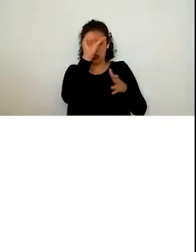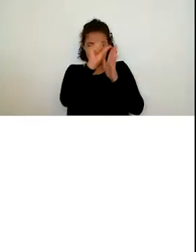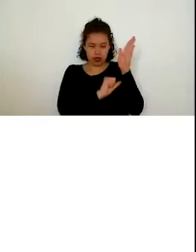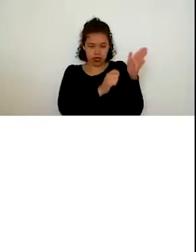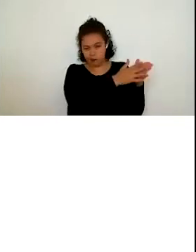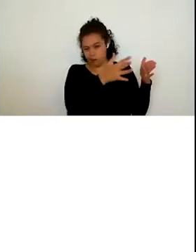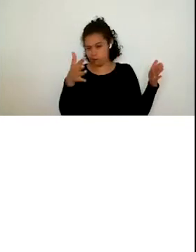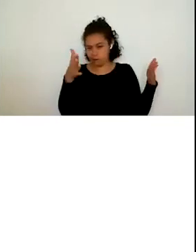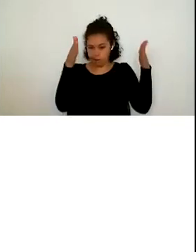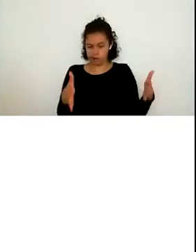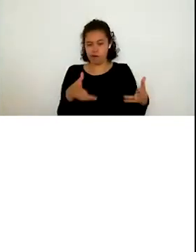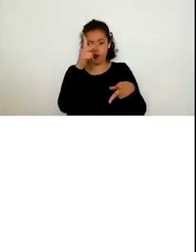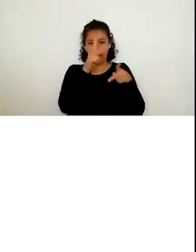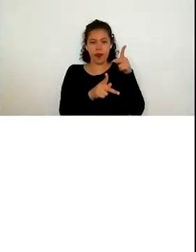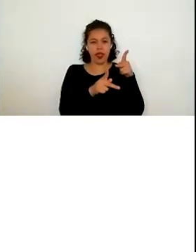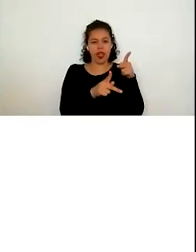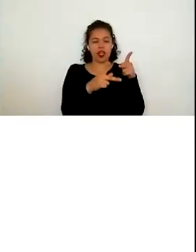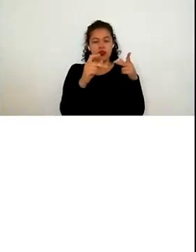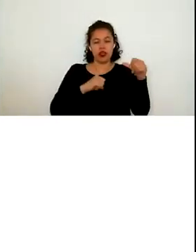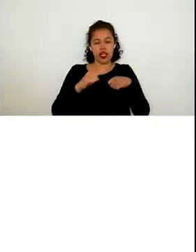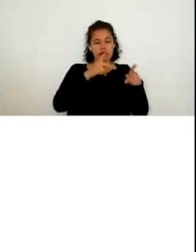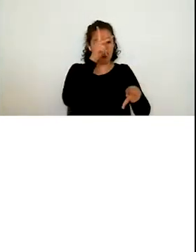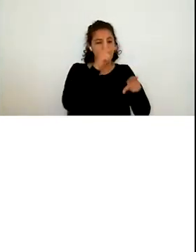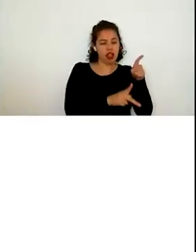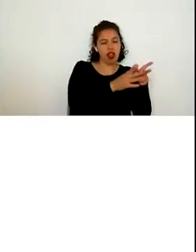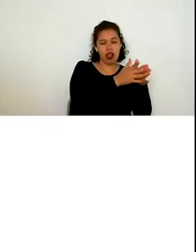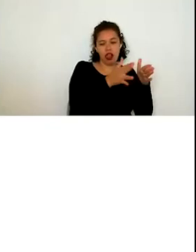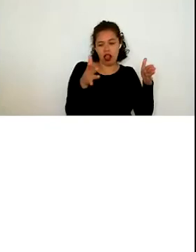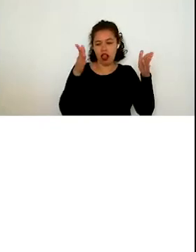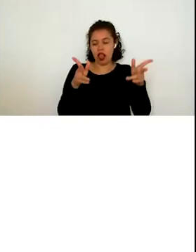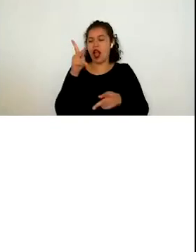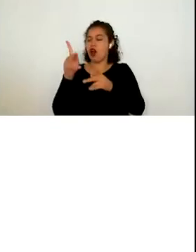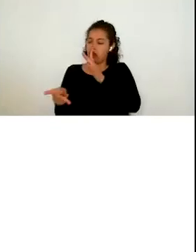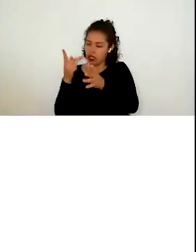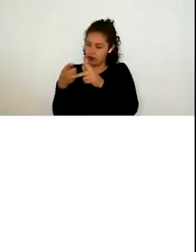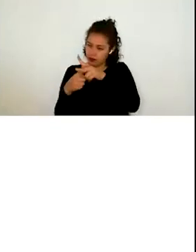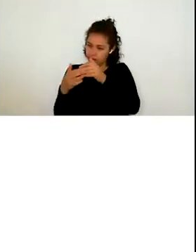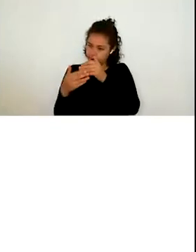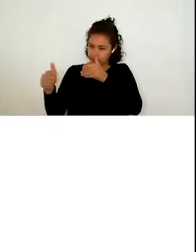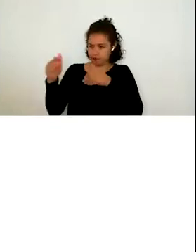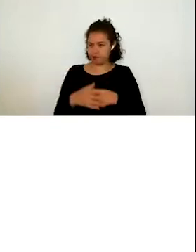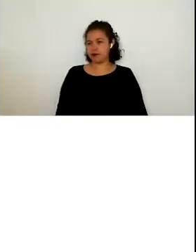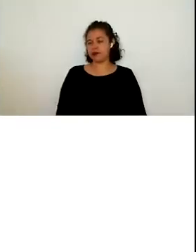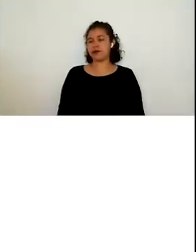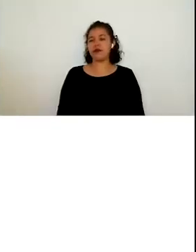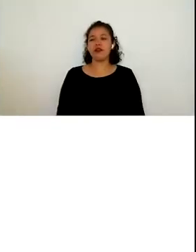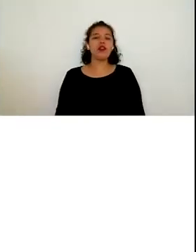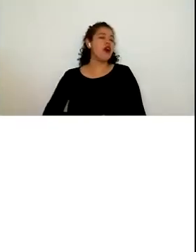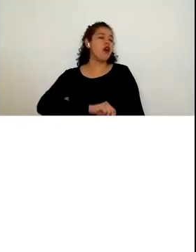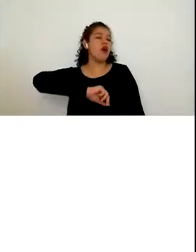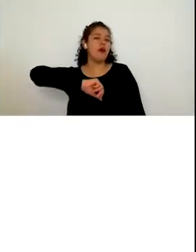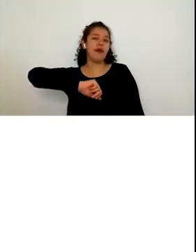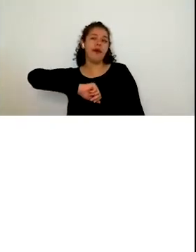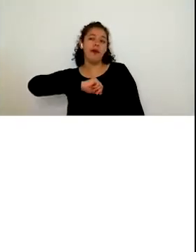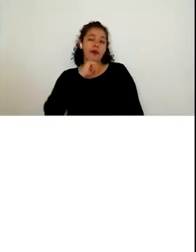la gravedad de esta situación. Y otra de las sanciones que puede llegar a